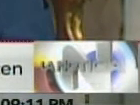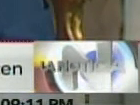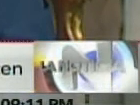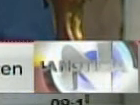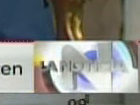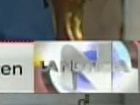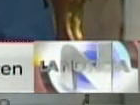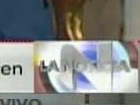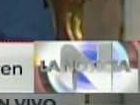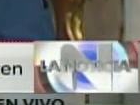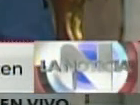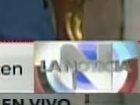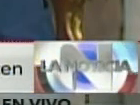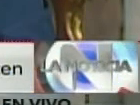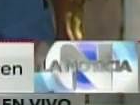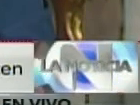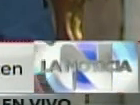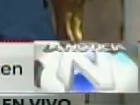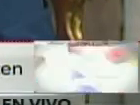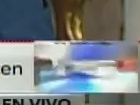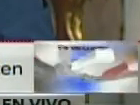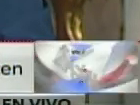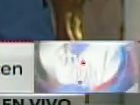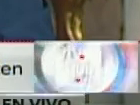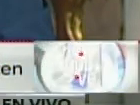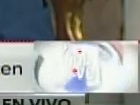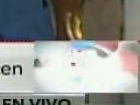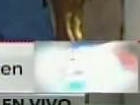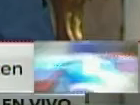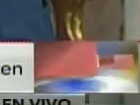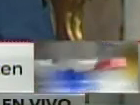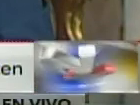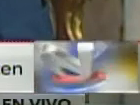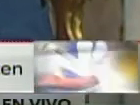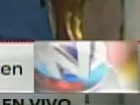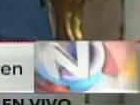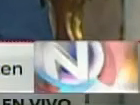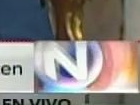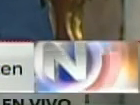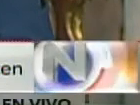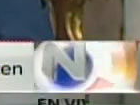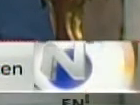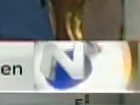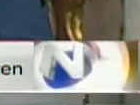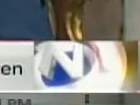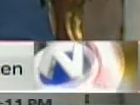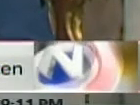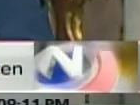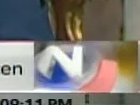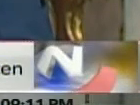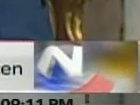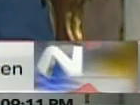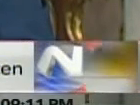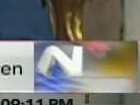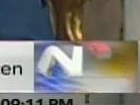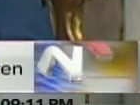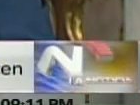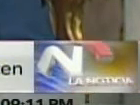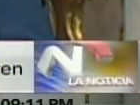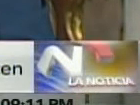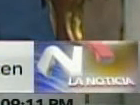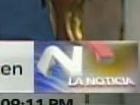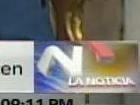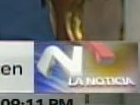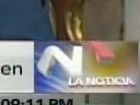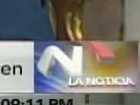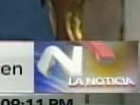Para la casa educativa, para los niños chiquiticos que van creciendo, en las escuelas, todos a producir. Una sociedad